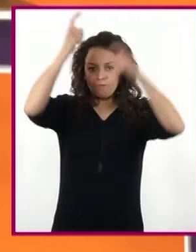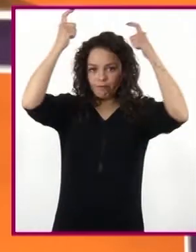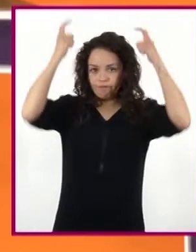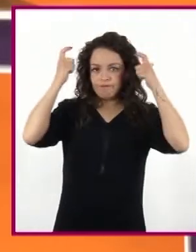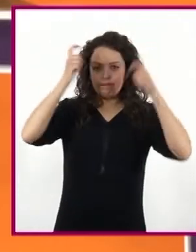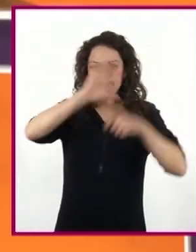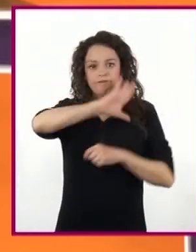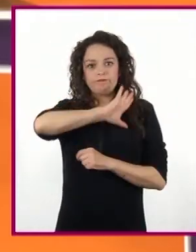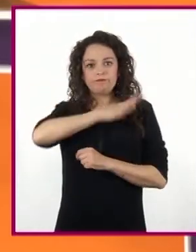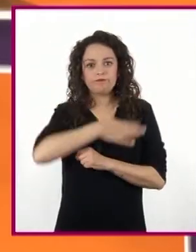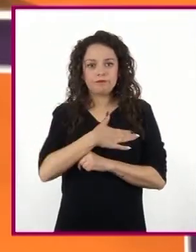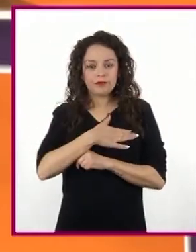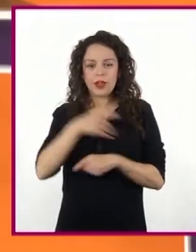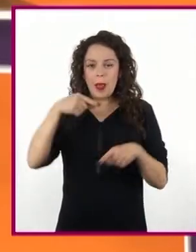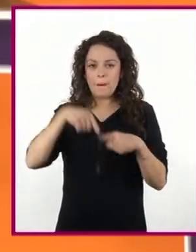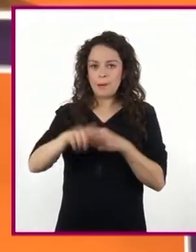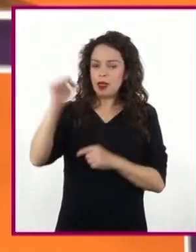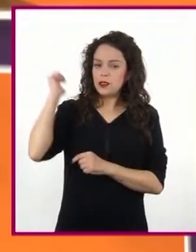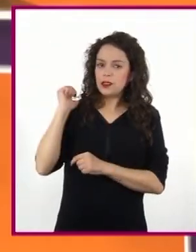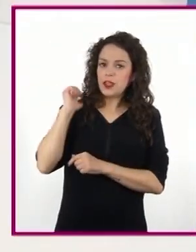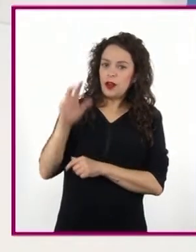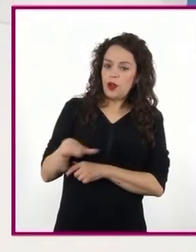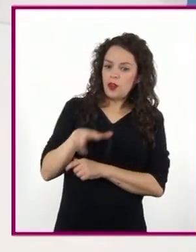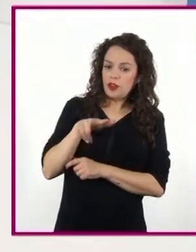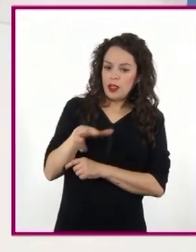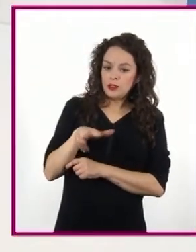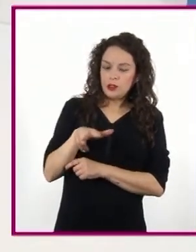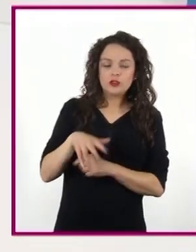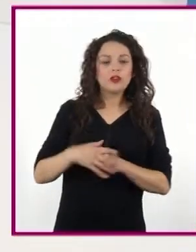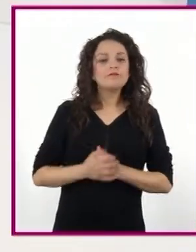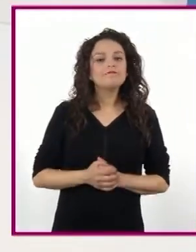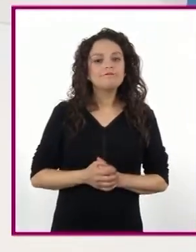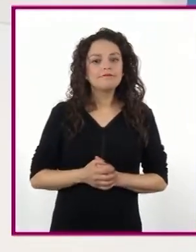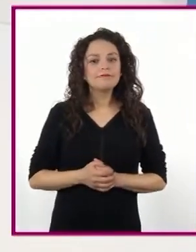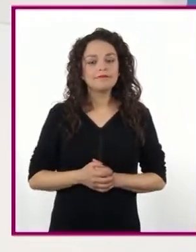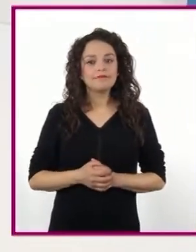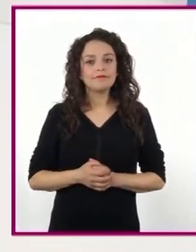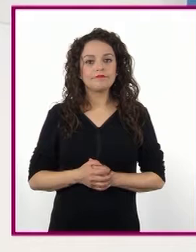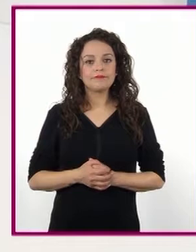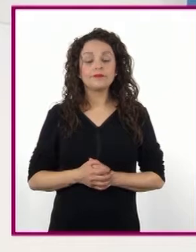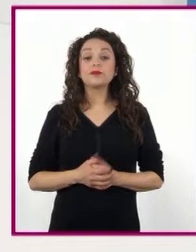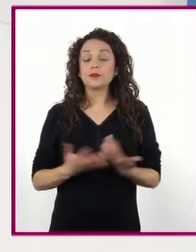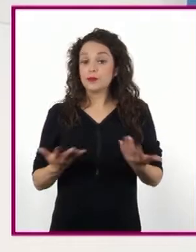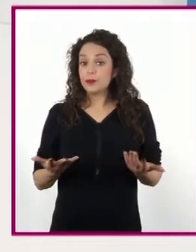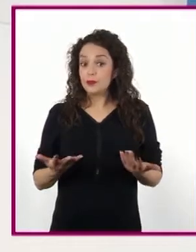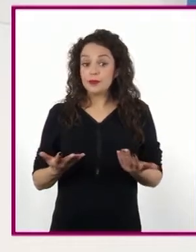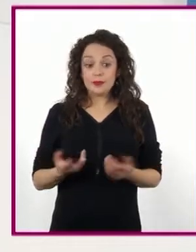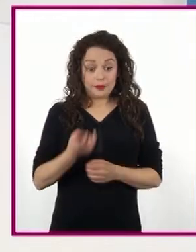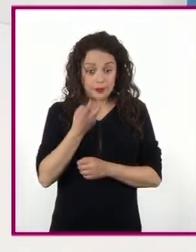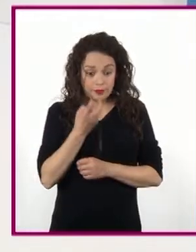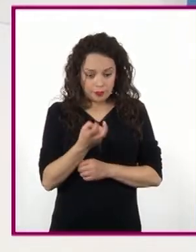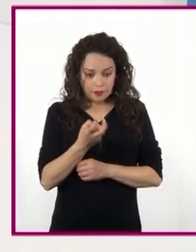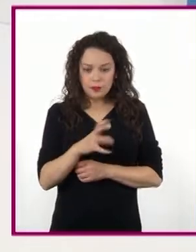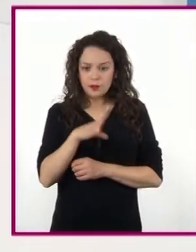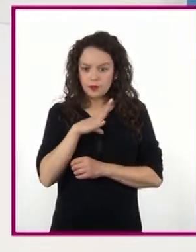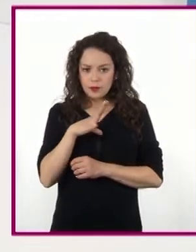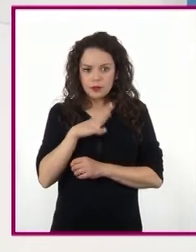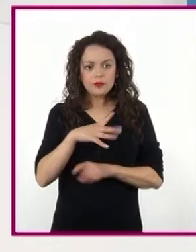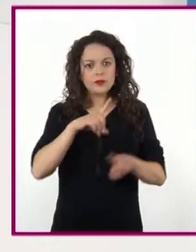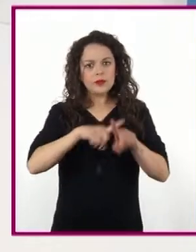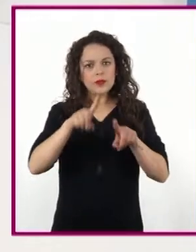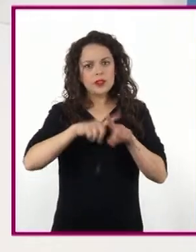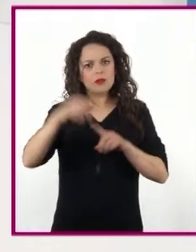española a principios del siglo XVIII. Uno de los vehículos por los cuales fueron introducidas las ideas